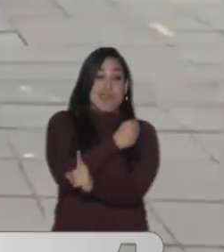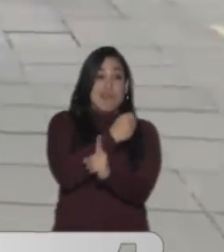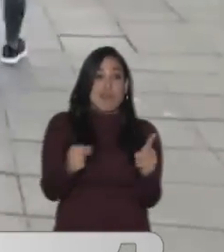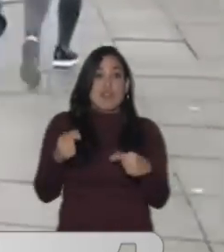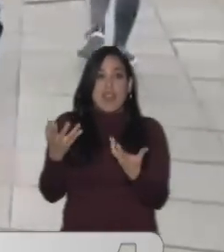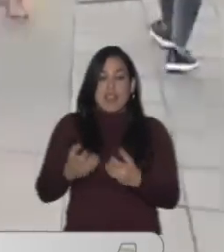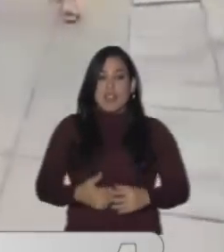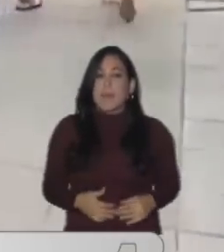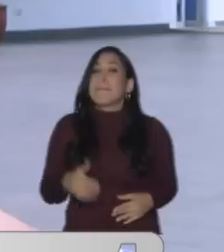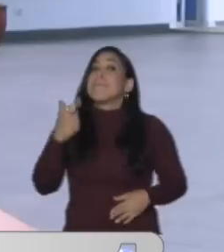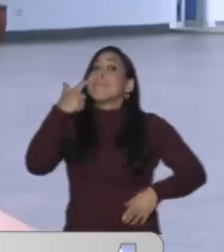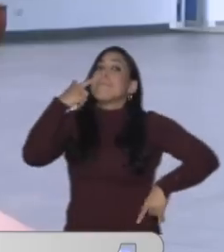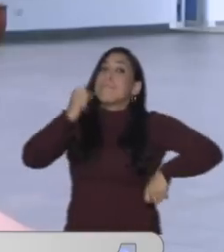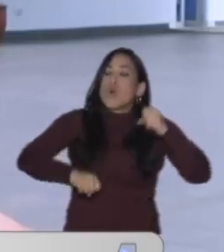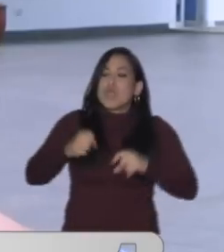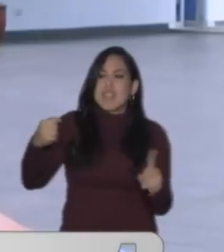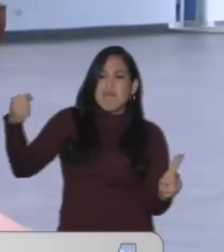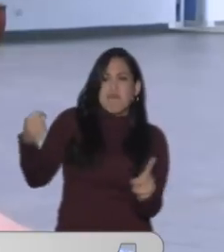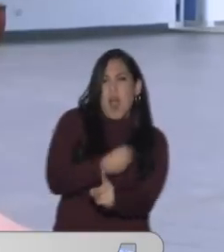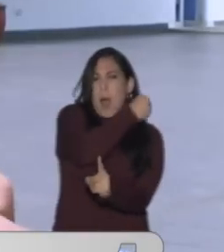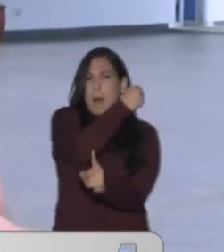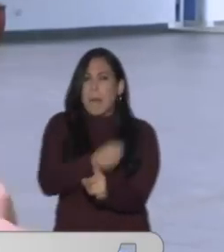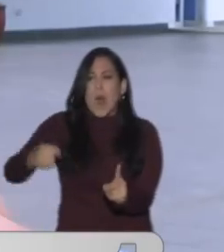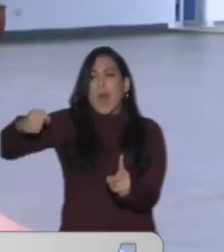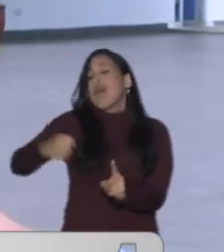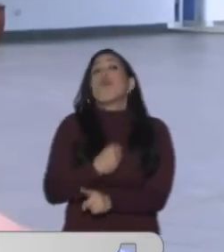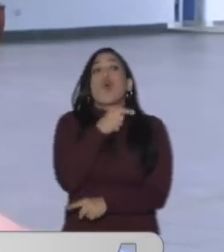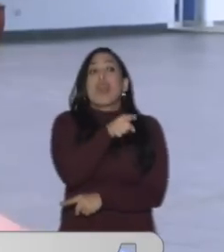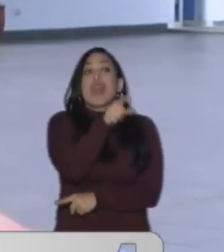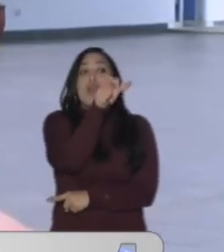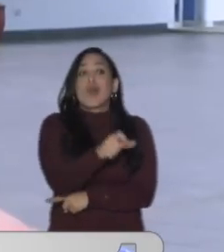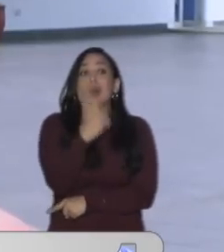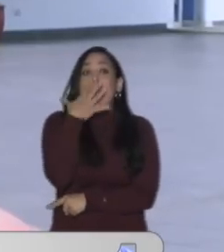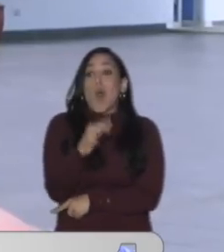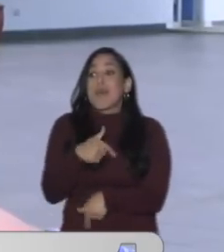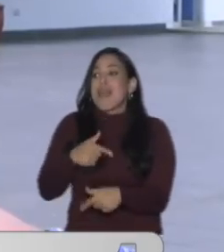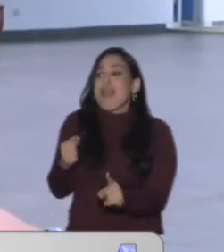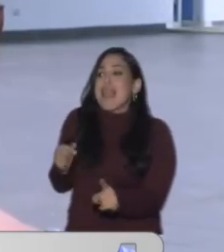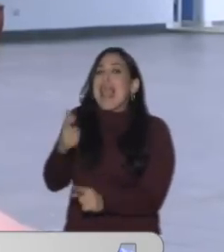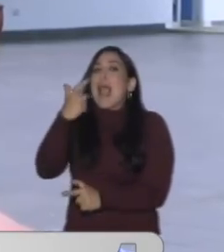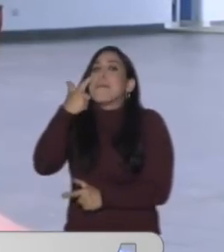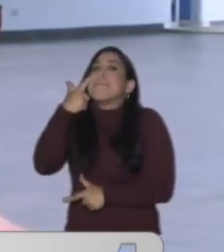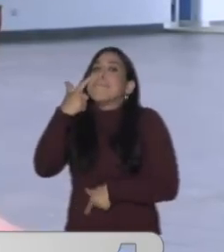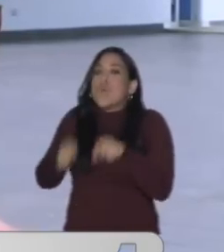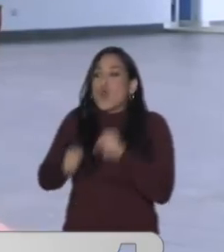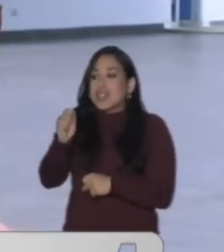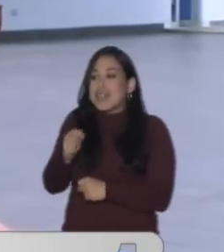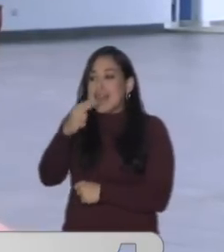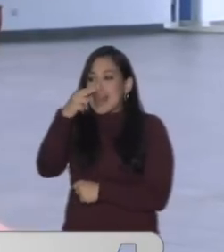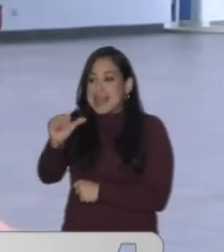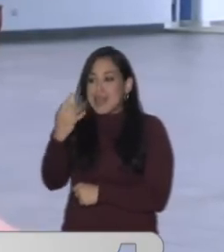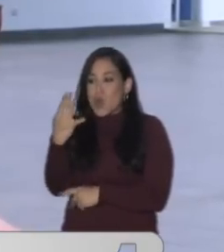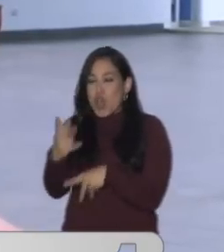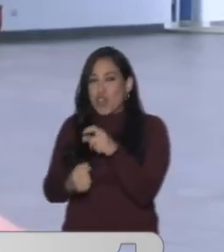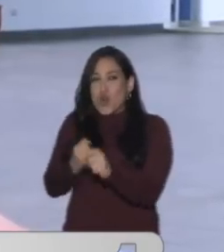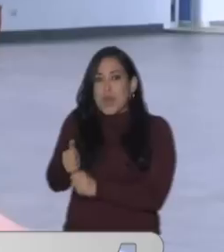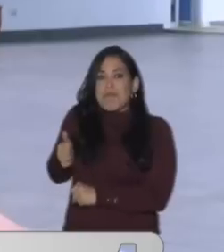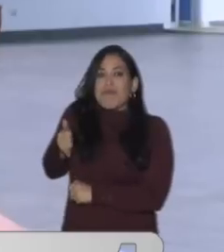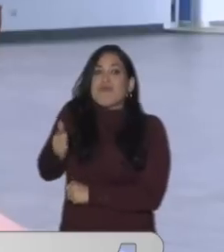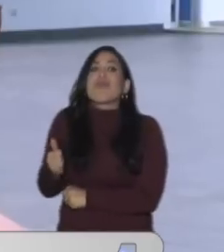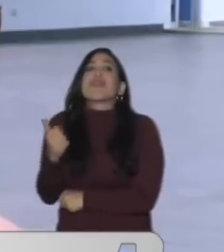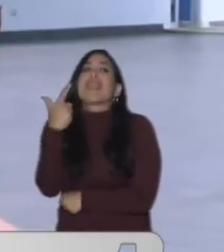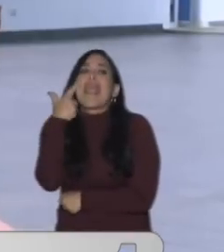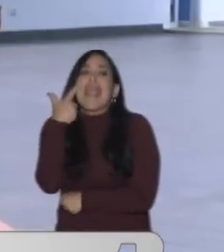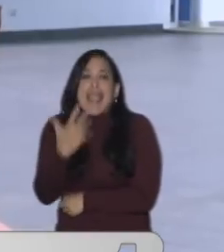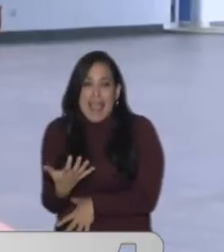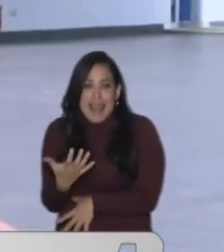propia. Al parecer estaban linchando a una persona que presuntamente estaba agrediendo la intimidad y estaba